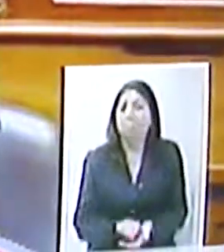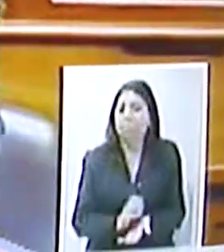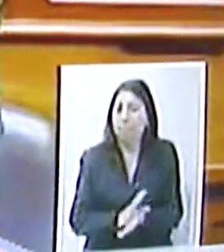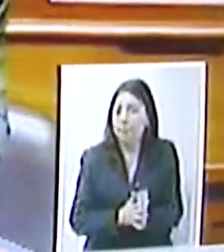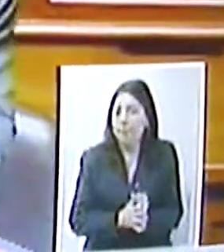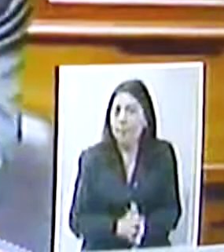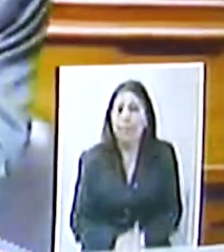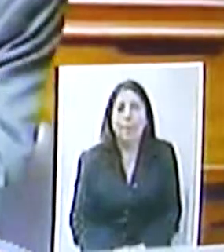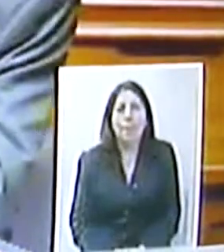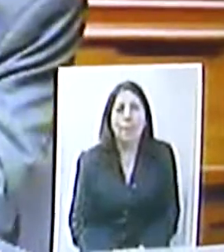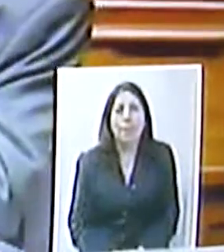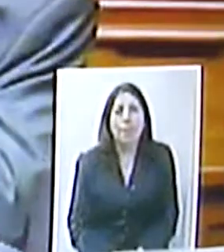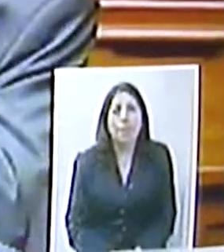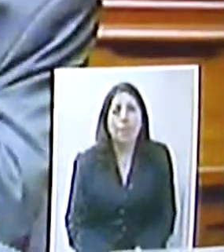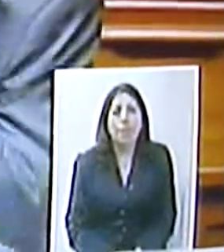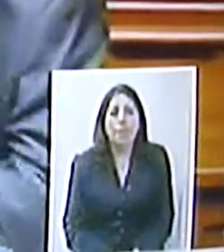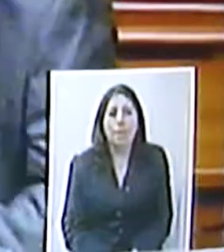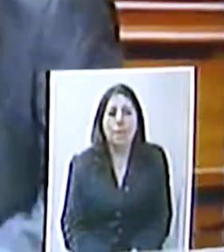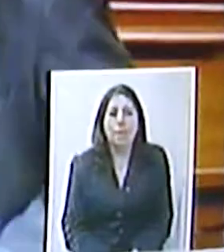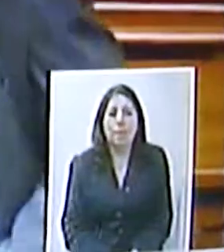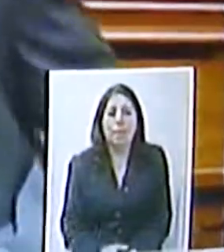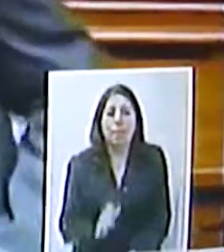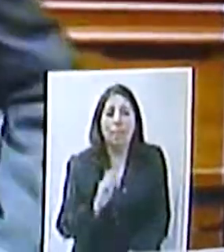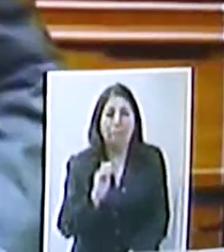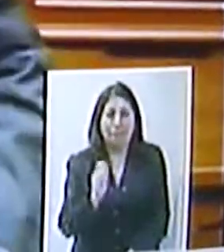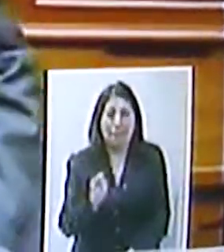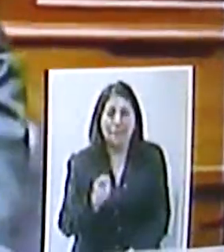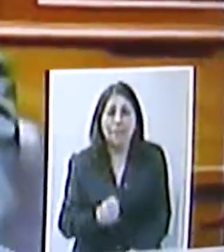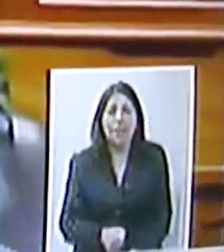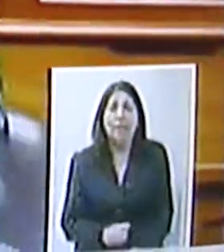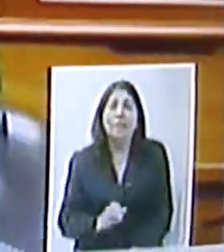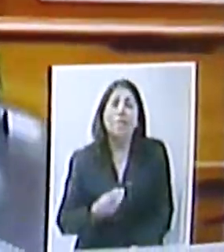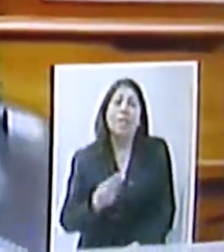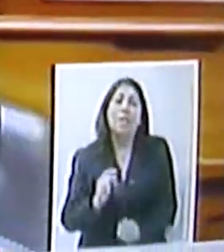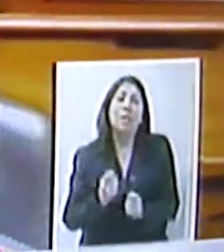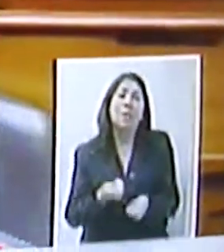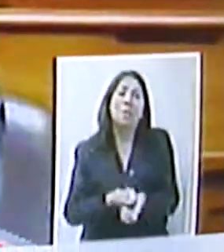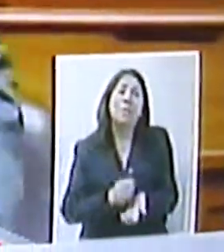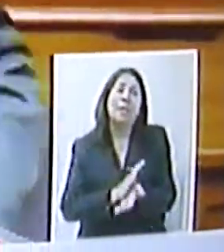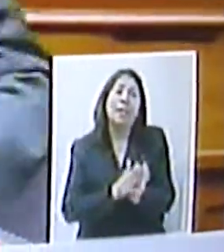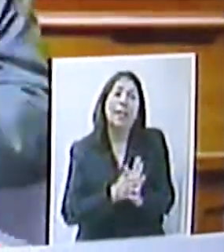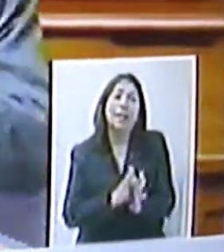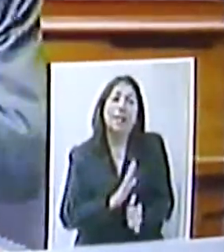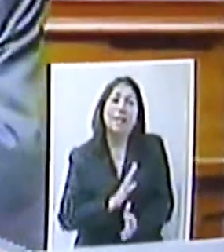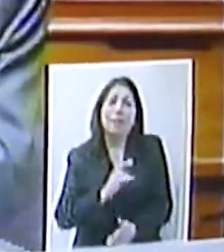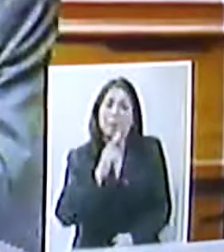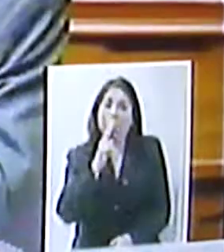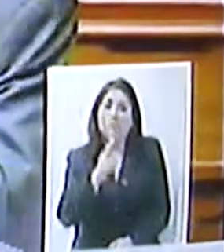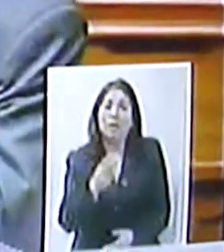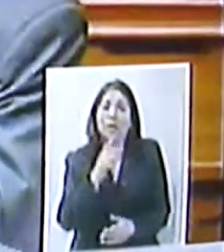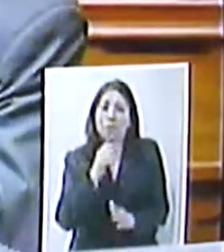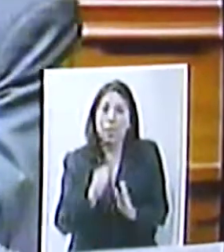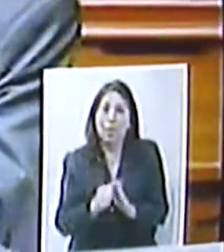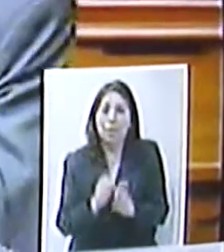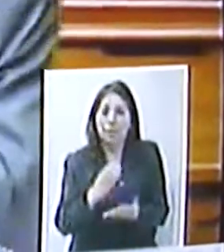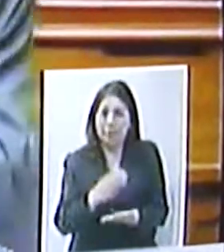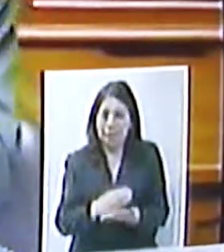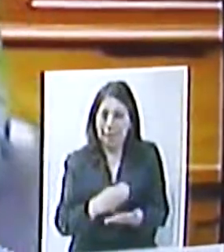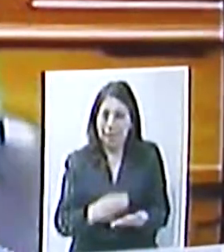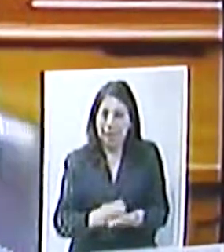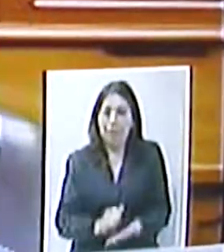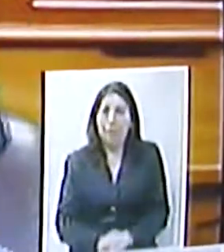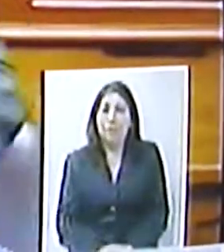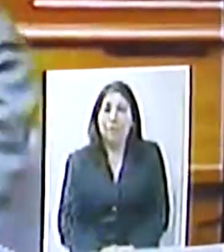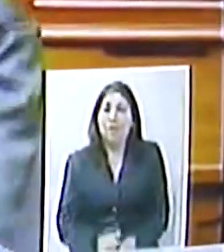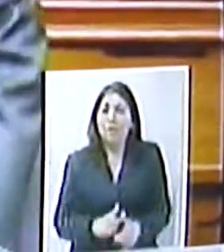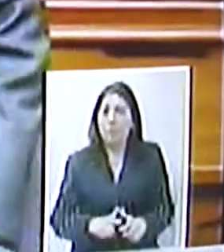gratuitamente la Shell regaló, entregó gratuitamente al Estado peruano reservas certificadas